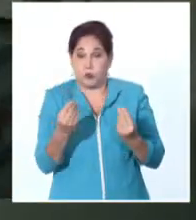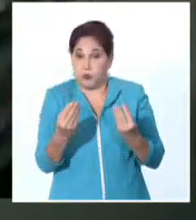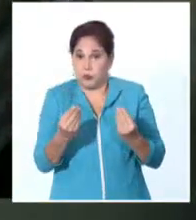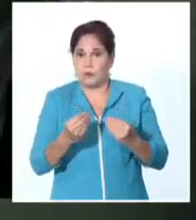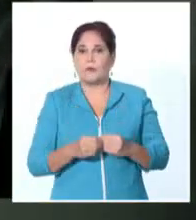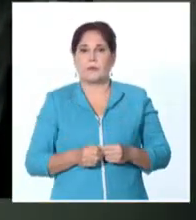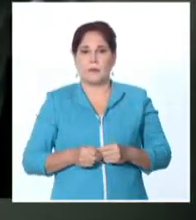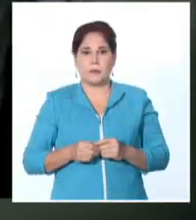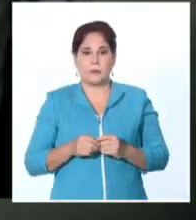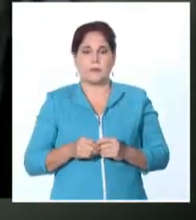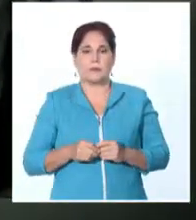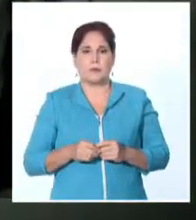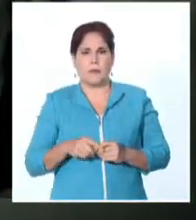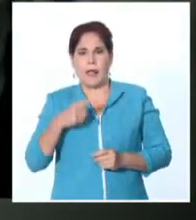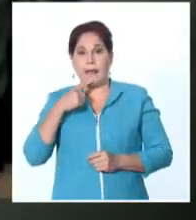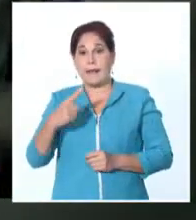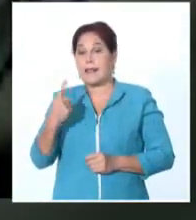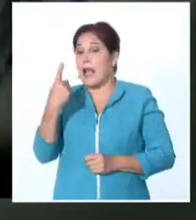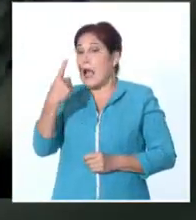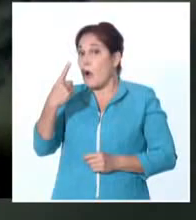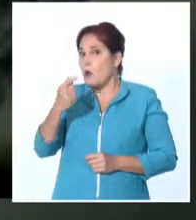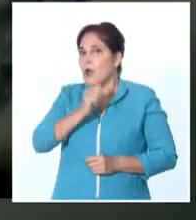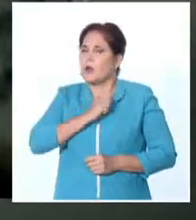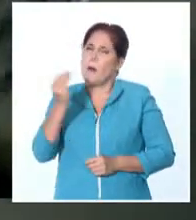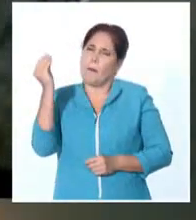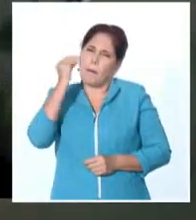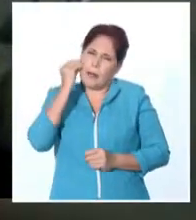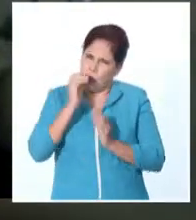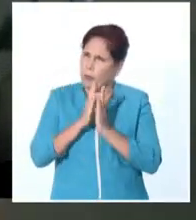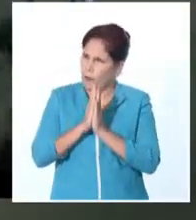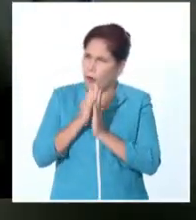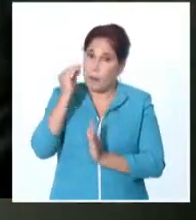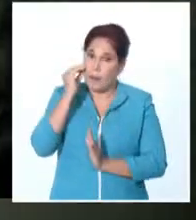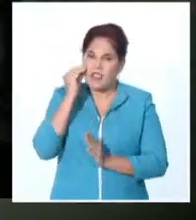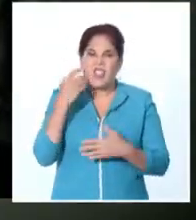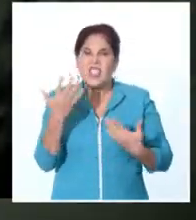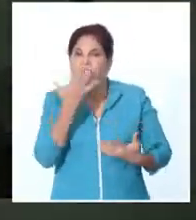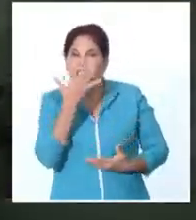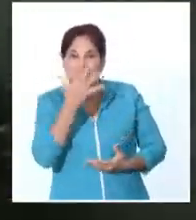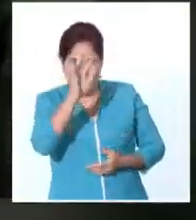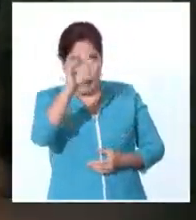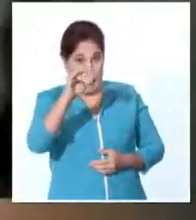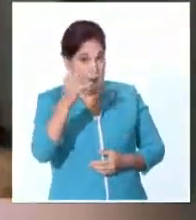Ella dice que el único regalo que ella quiere es que usted le dé un beso. Claro que sí, don Camarlengo.